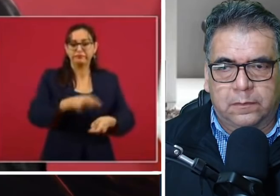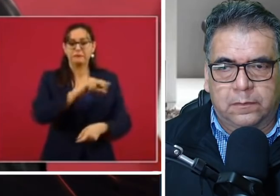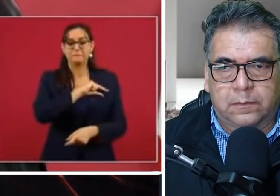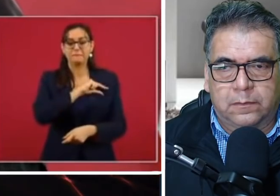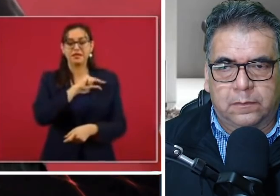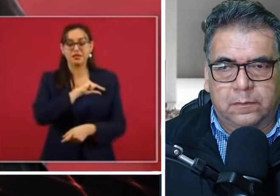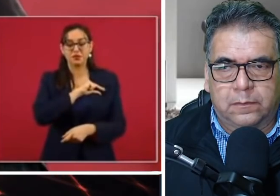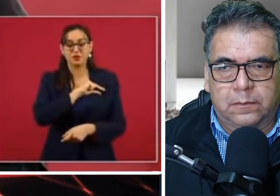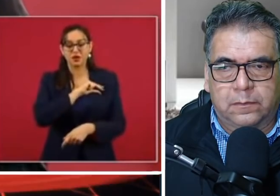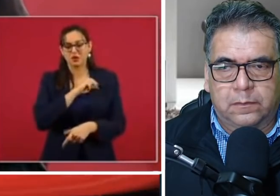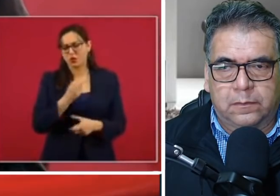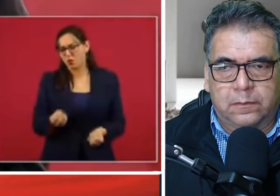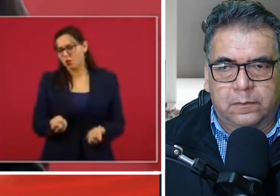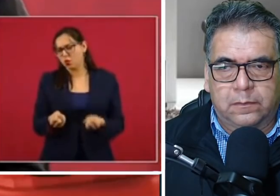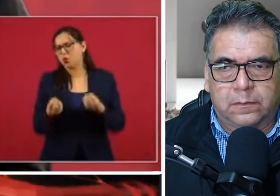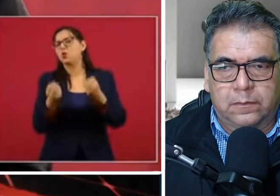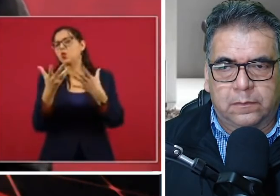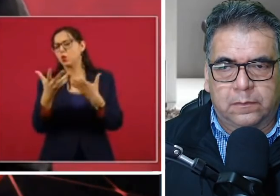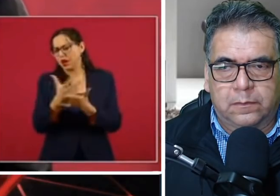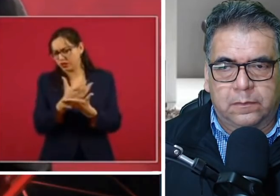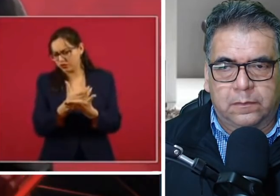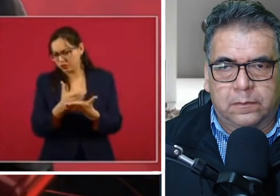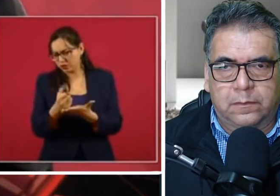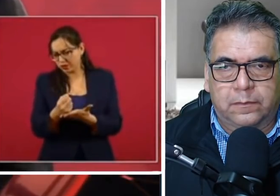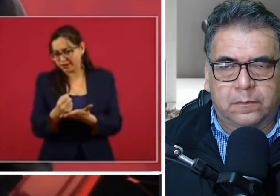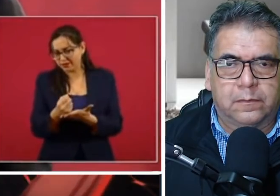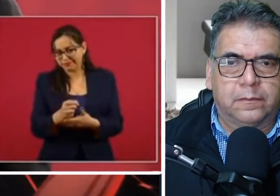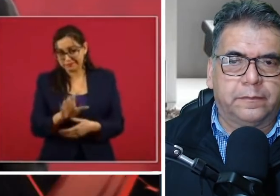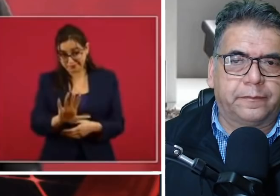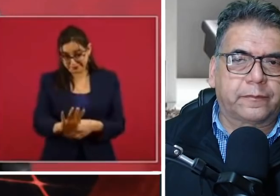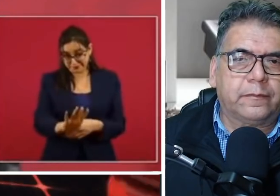al grado de que ahora